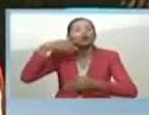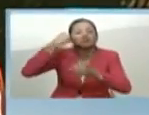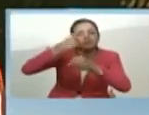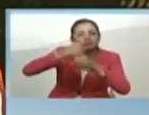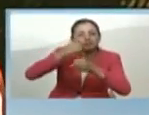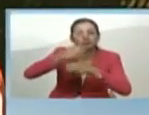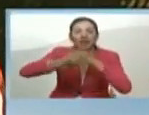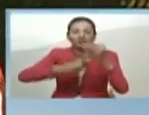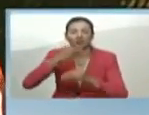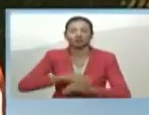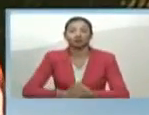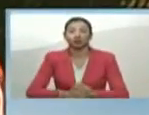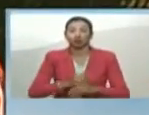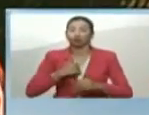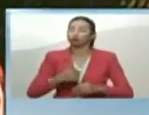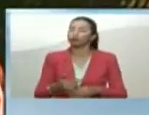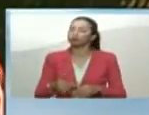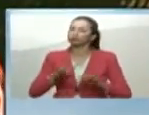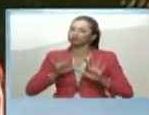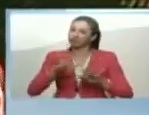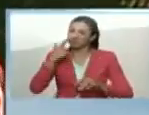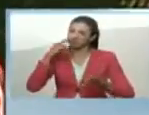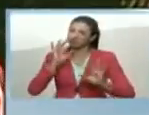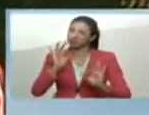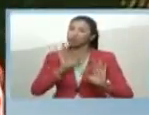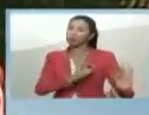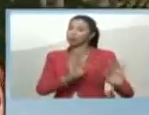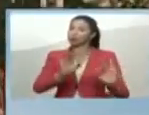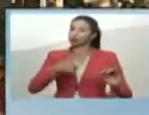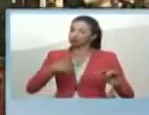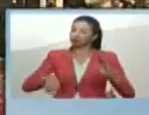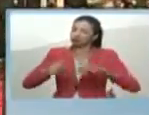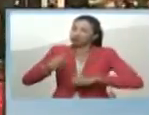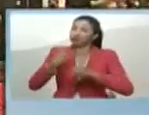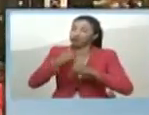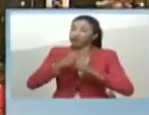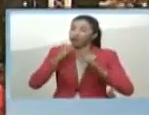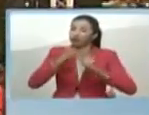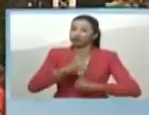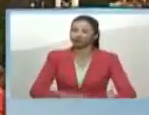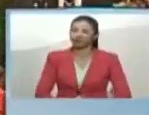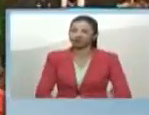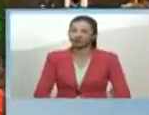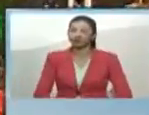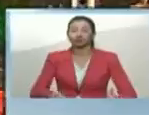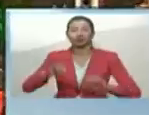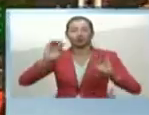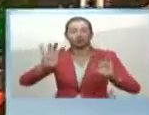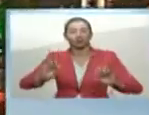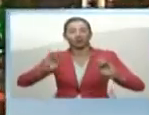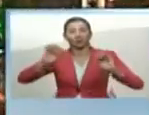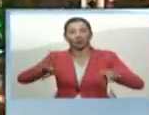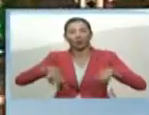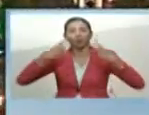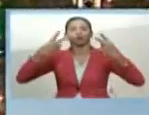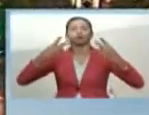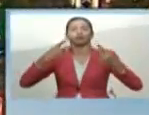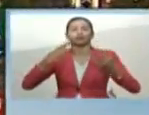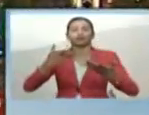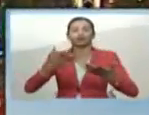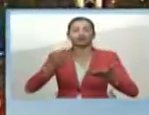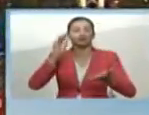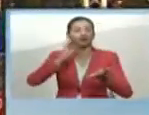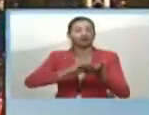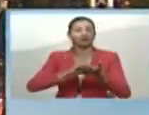a los otros que voy con todo hacia un Renacimiento hermoso del espíritu